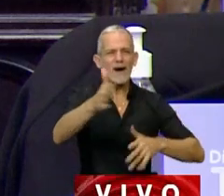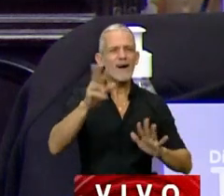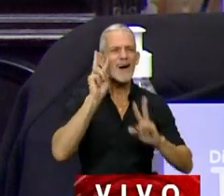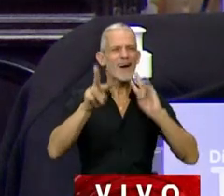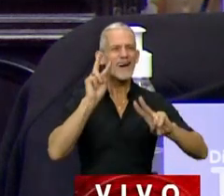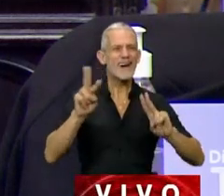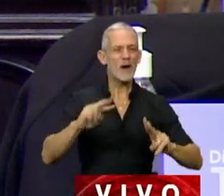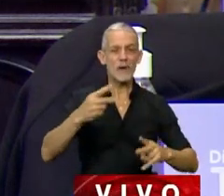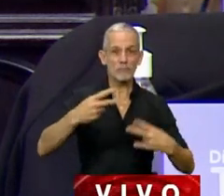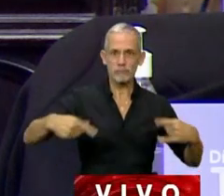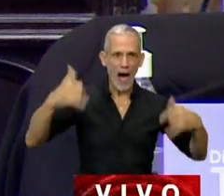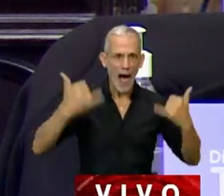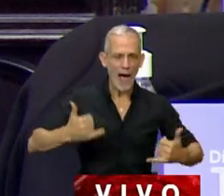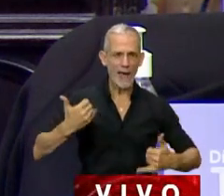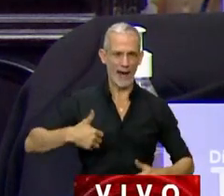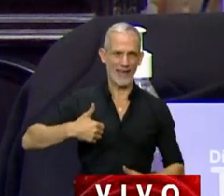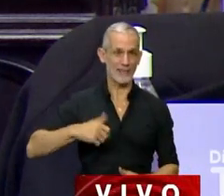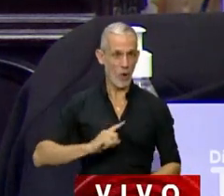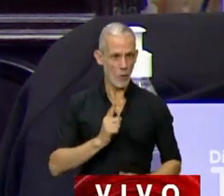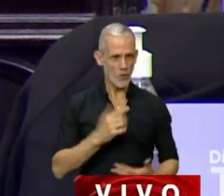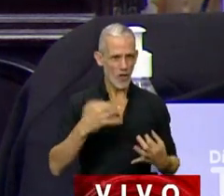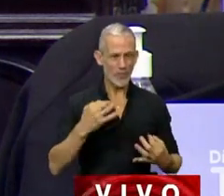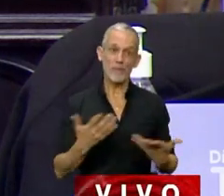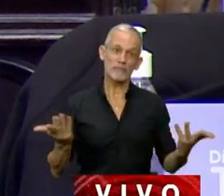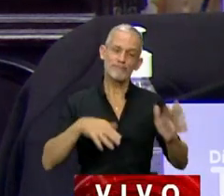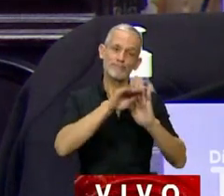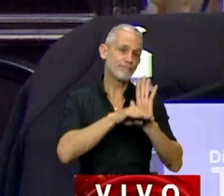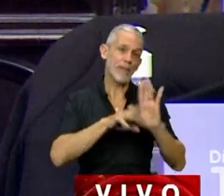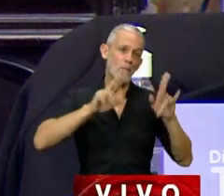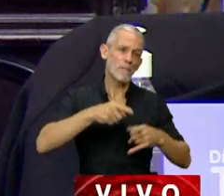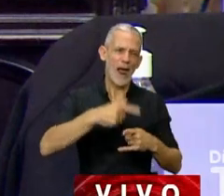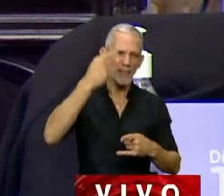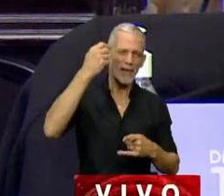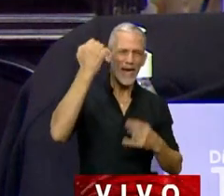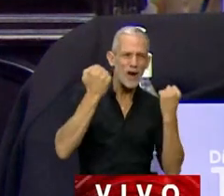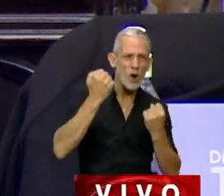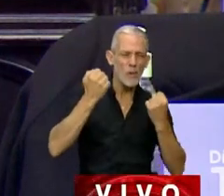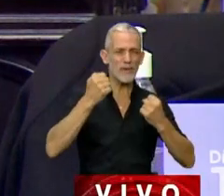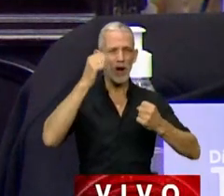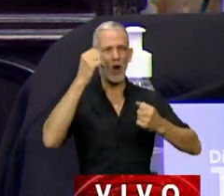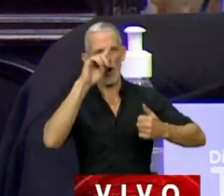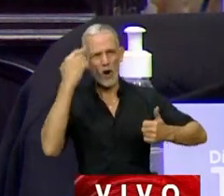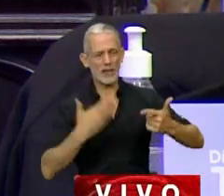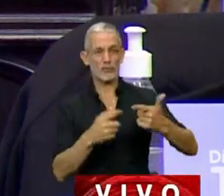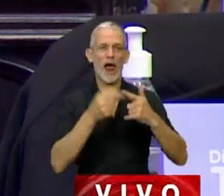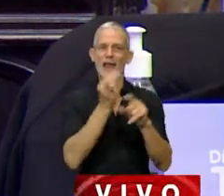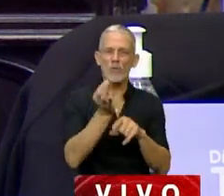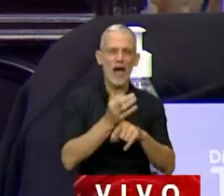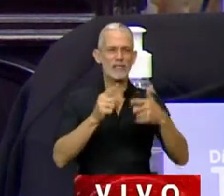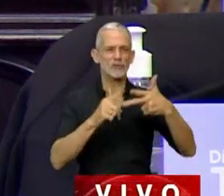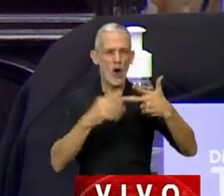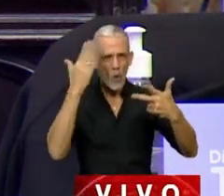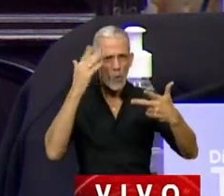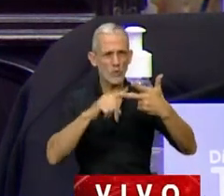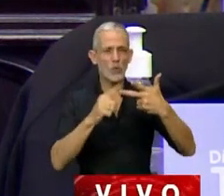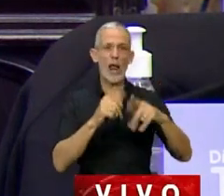patrimonio que tenemos los argentinos, de lo que tenemos que estar orgullosos. Pero eso requiere también políticas desde lo macroeconómico, desde lo cultural, desde la educación,